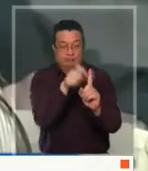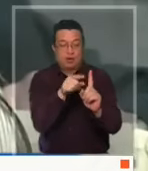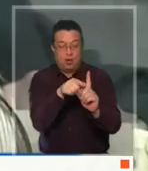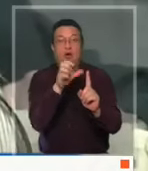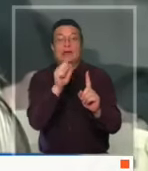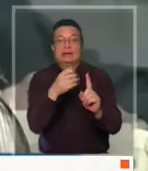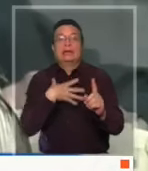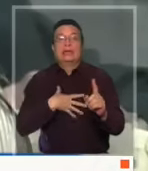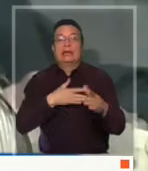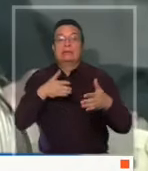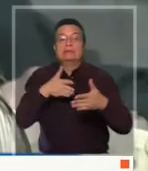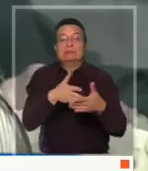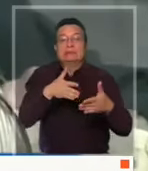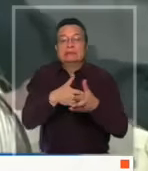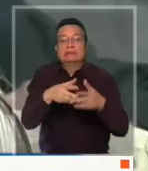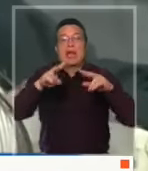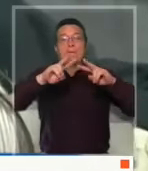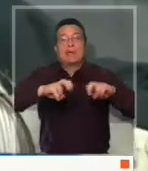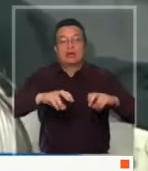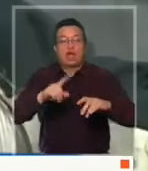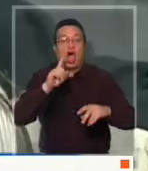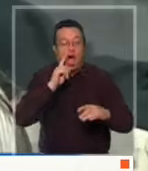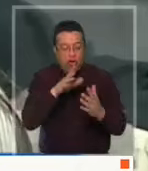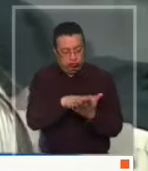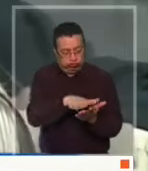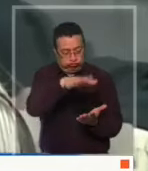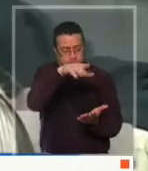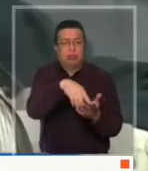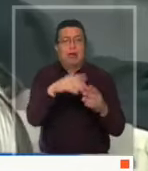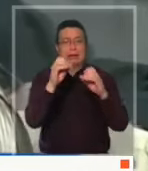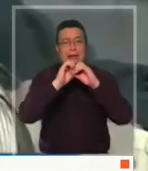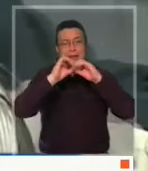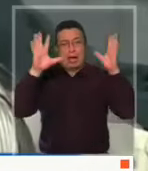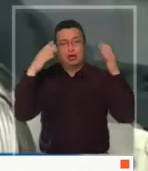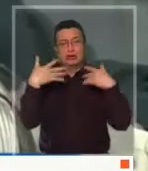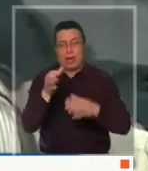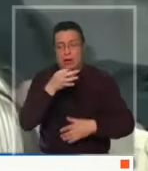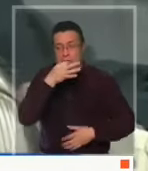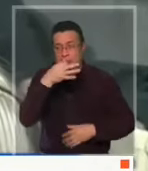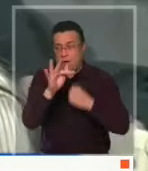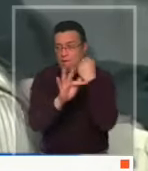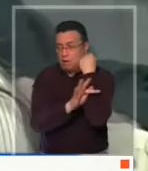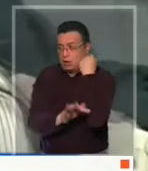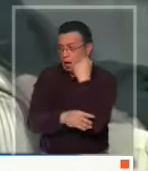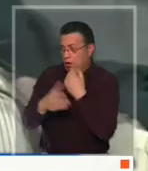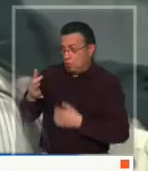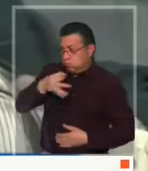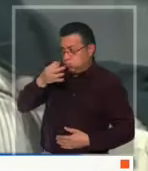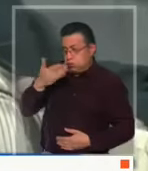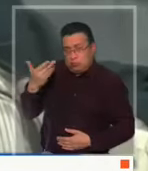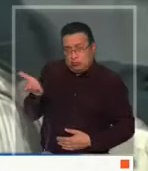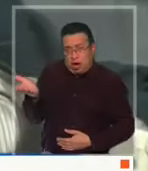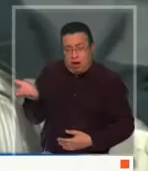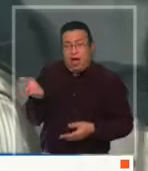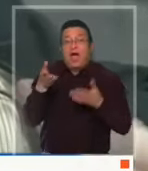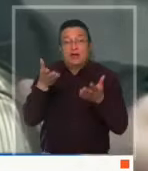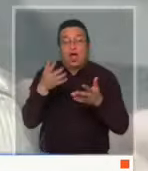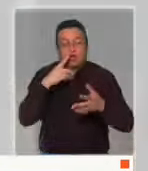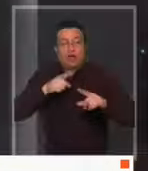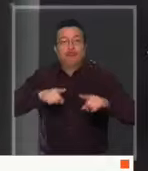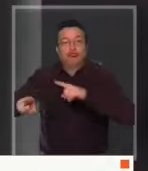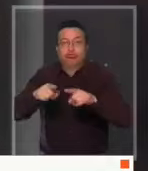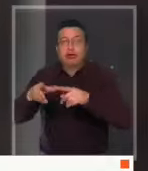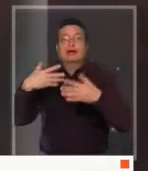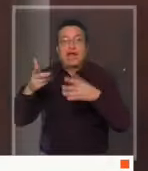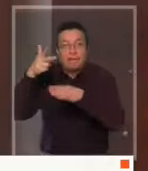la investigación, toda vez que hay antecedentes claros que han sido señalados por el señor fiscal en esta oportunidad, de que ya ha hecho gestiones en ese sentido.